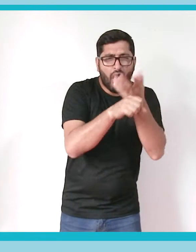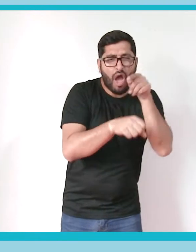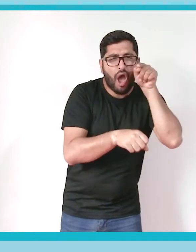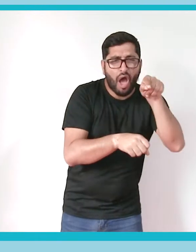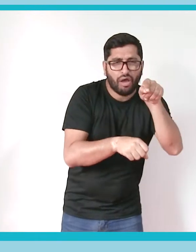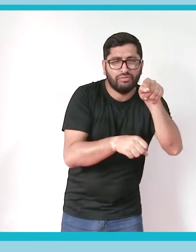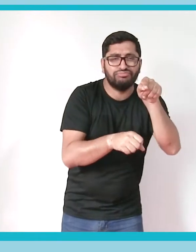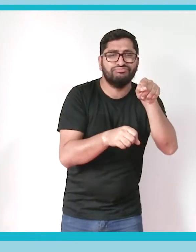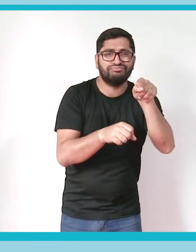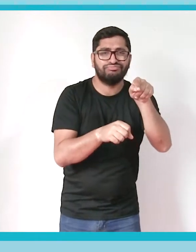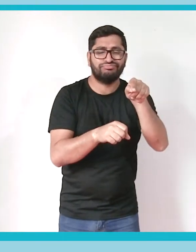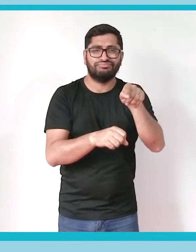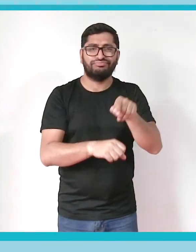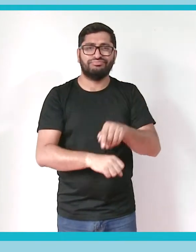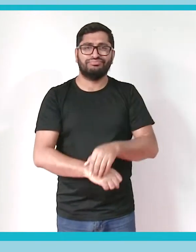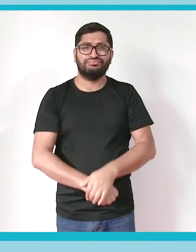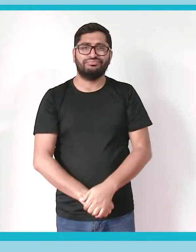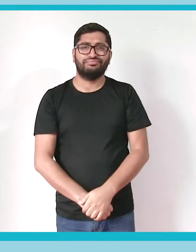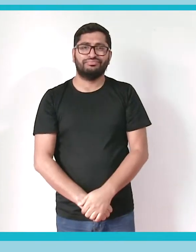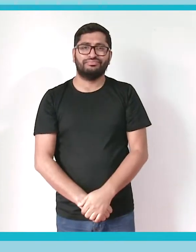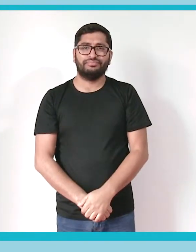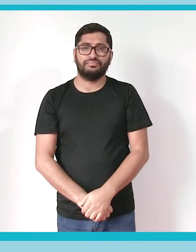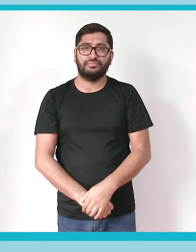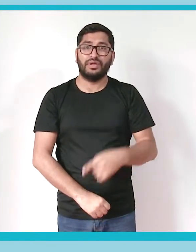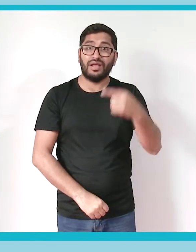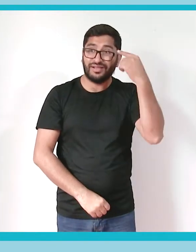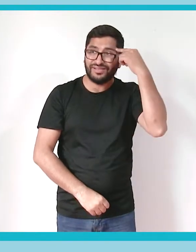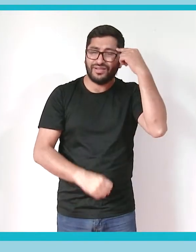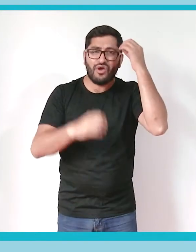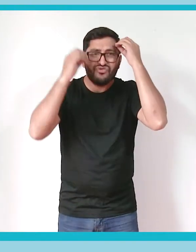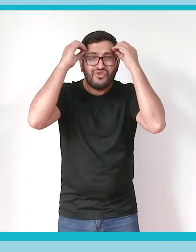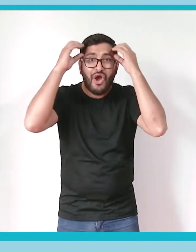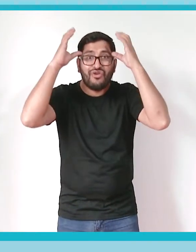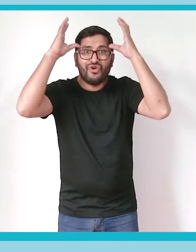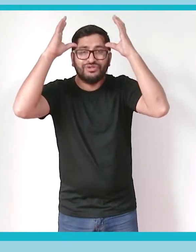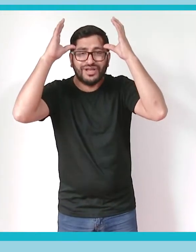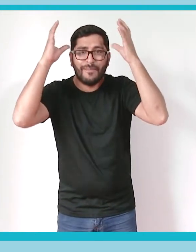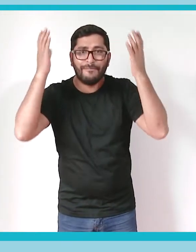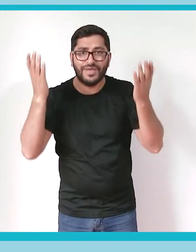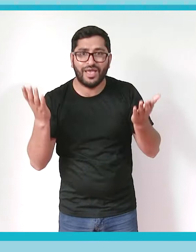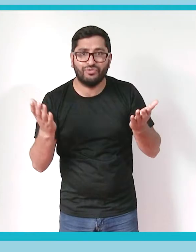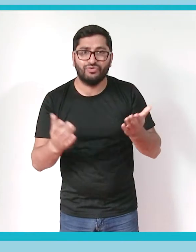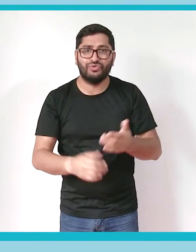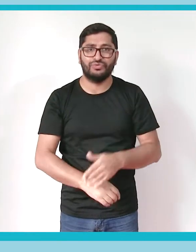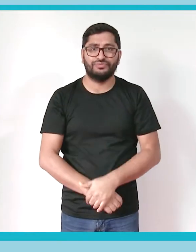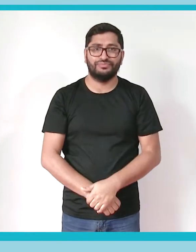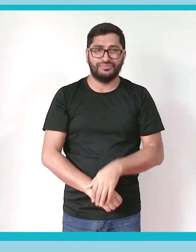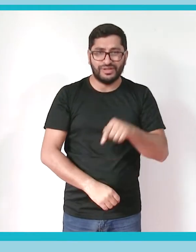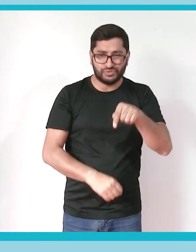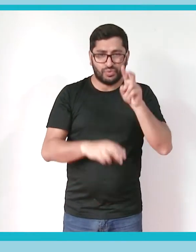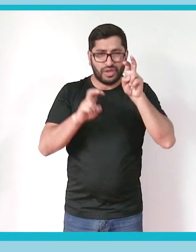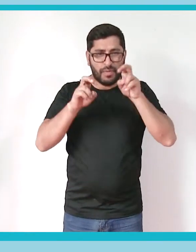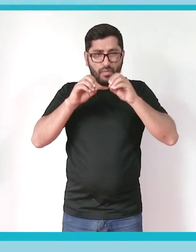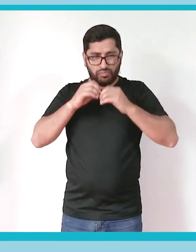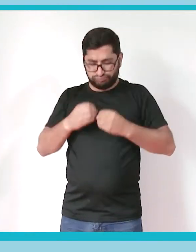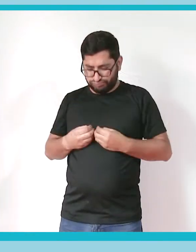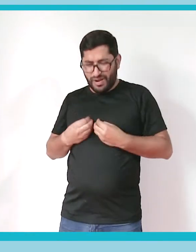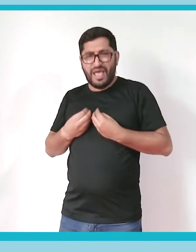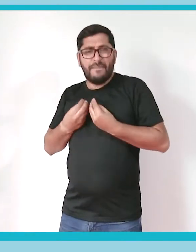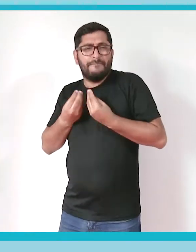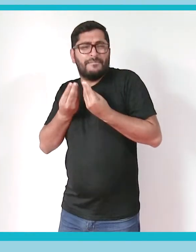personas adultas tienen el conocimiento y que eran aquellos que nos traspasaban,